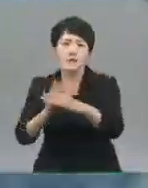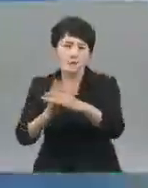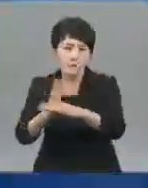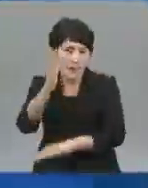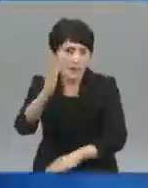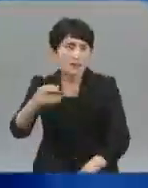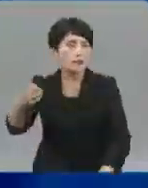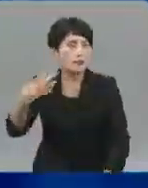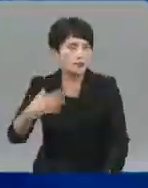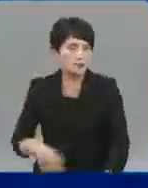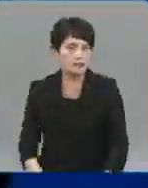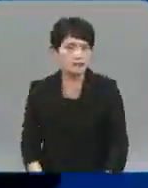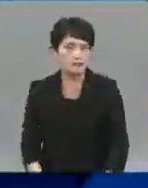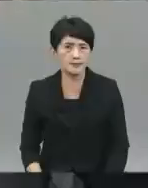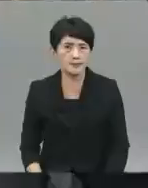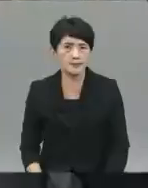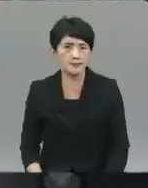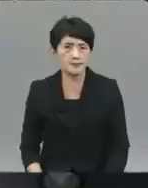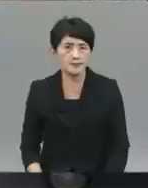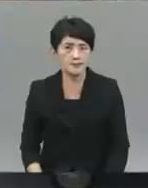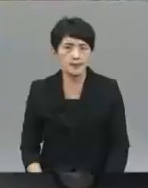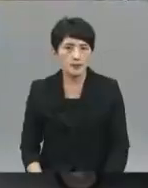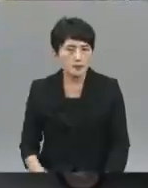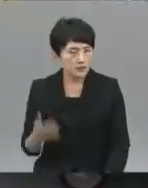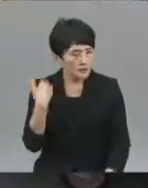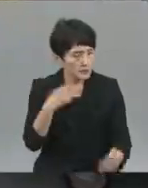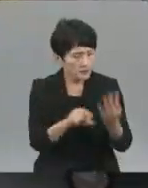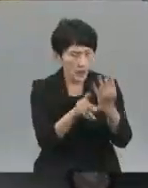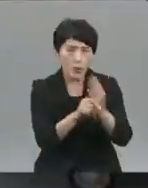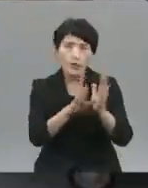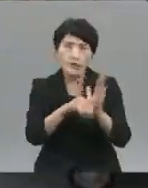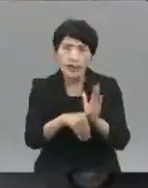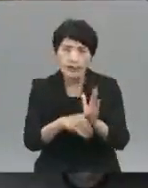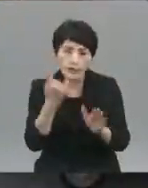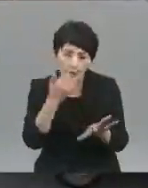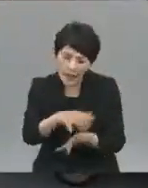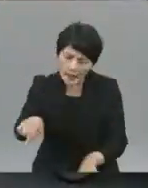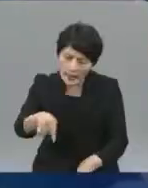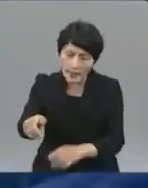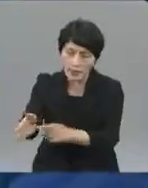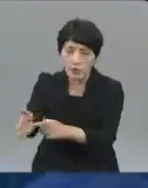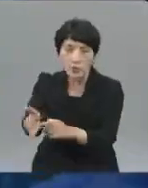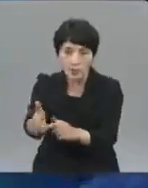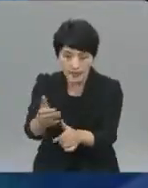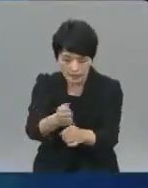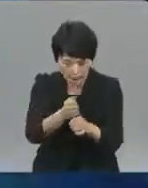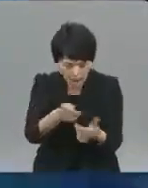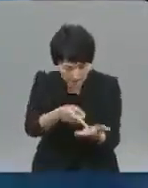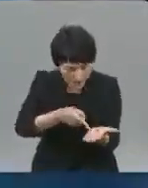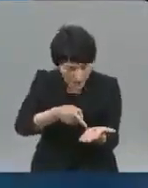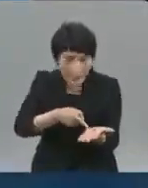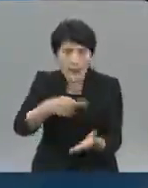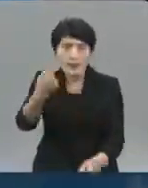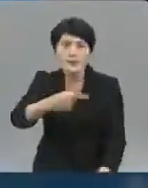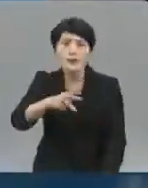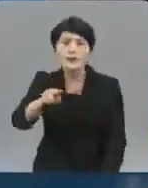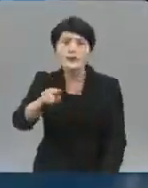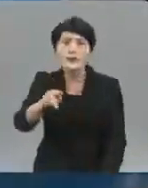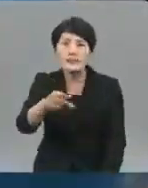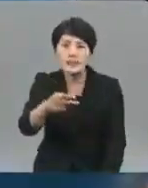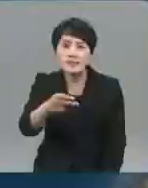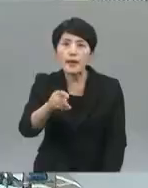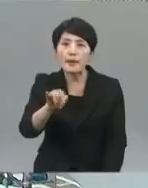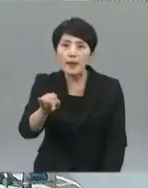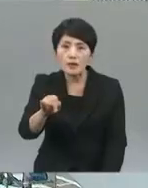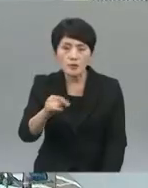del vertido de aguas radiactivas al océano afectarían gran medida su método de vida el representante de la asociación de cooperativas pesqueras de